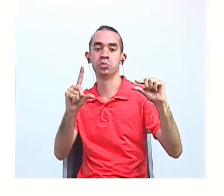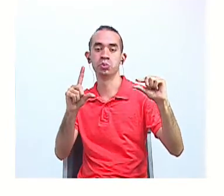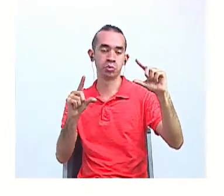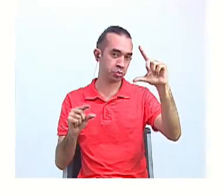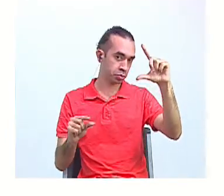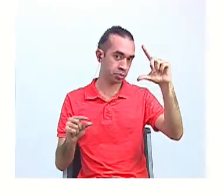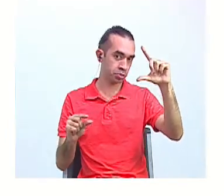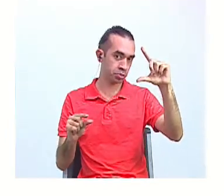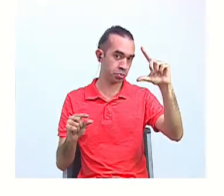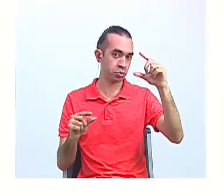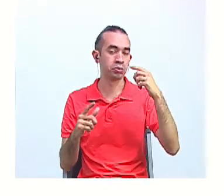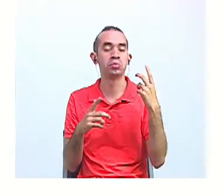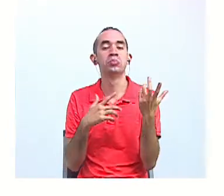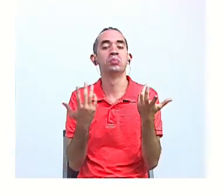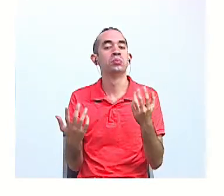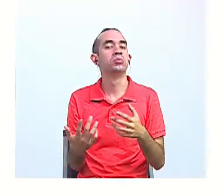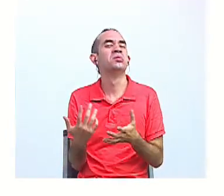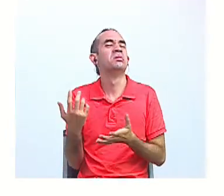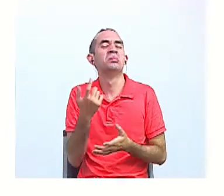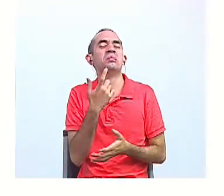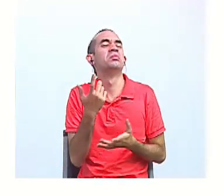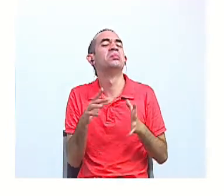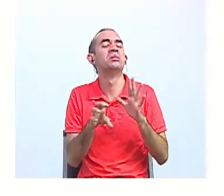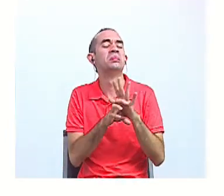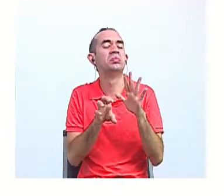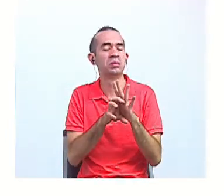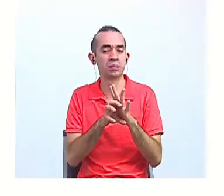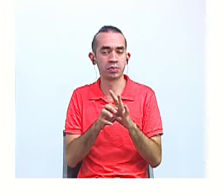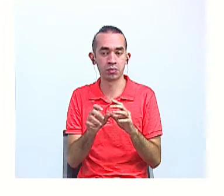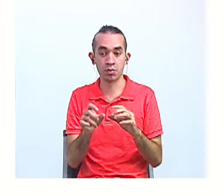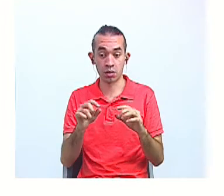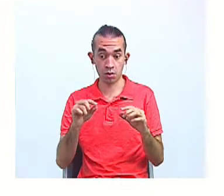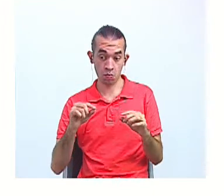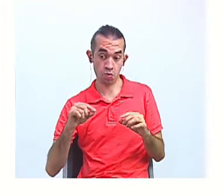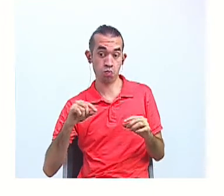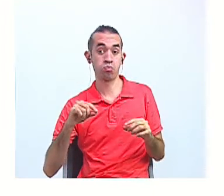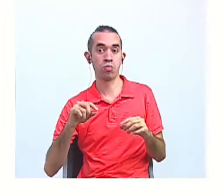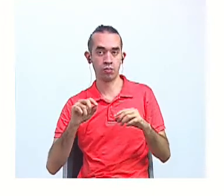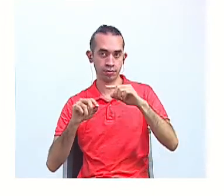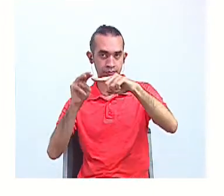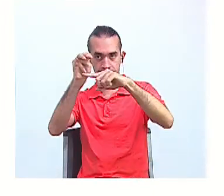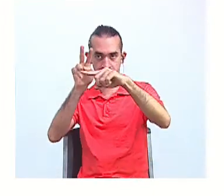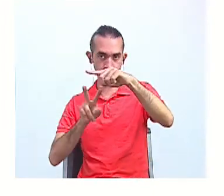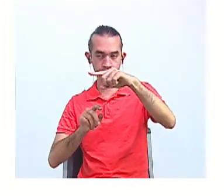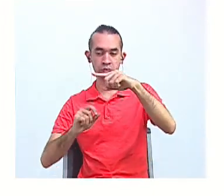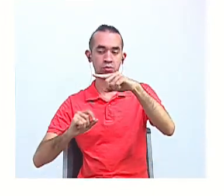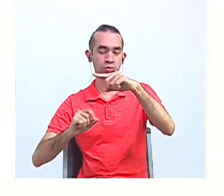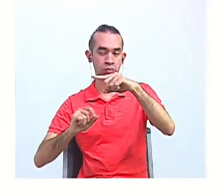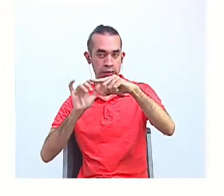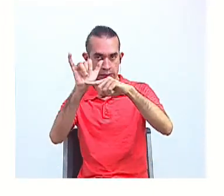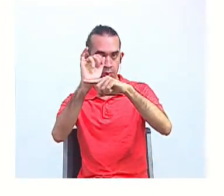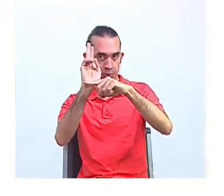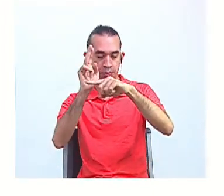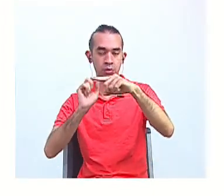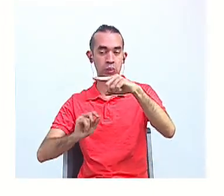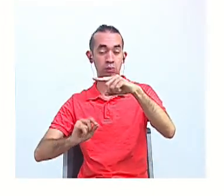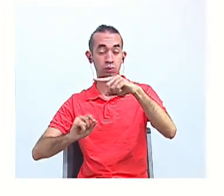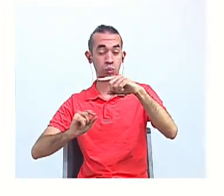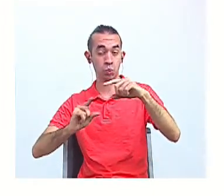es inversamente proporcional, se dice que a mayor volumen, manteniendo la misma masa, menor